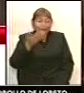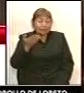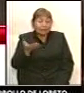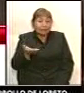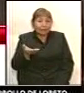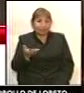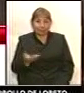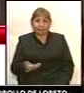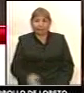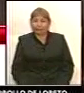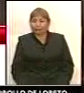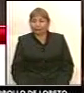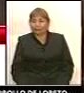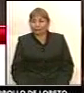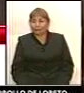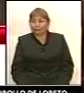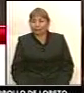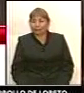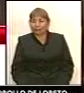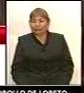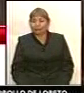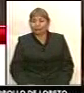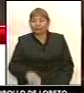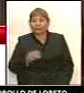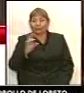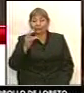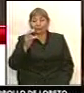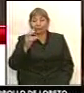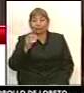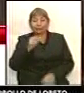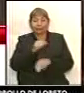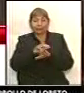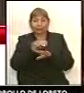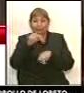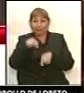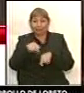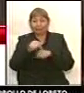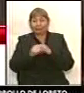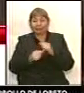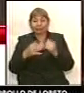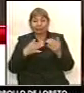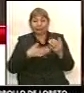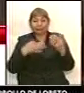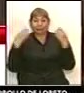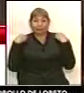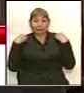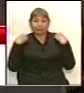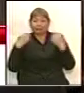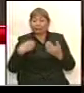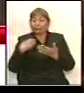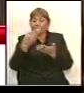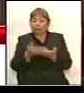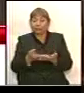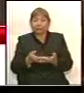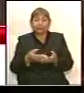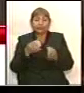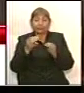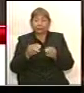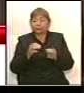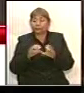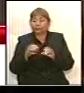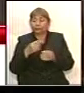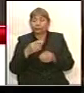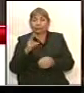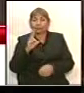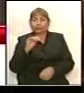que el 17 de julio del presente año, mi despacho ha presentado una demanda constitucional de acción popular contra el